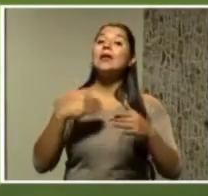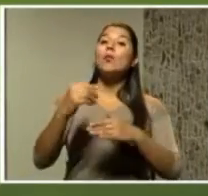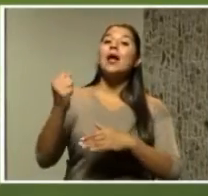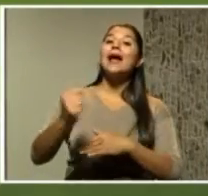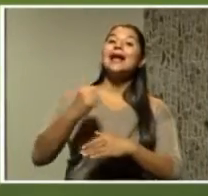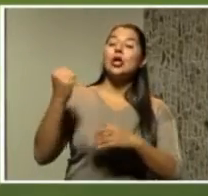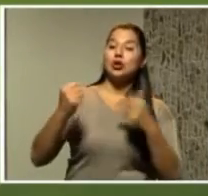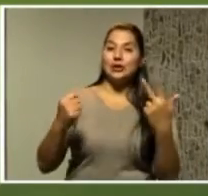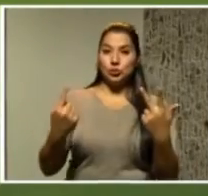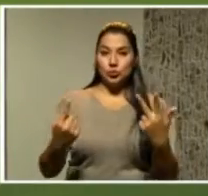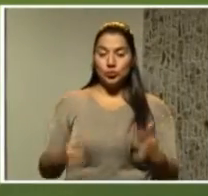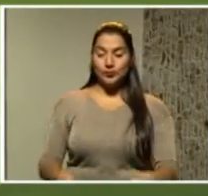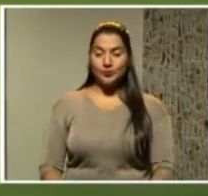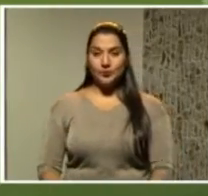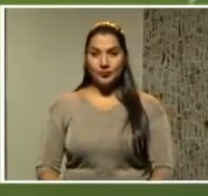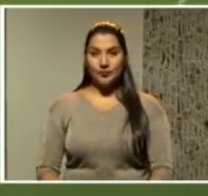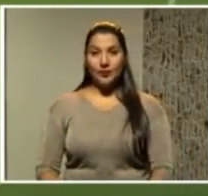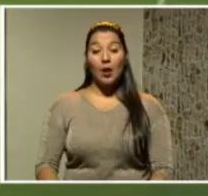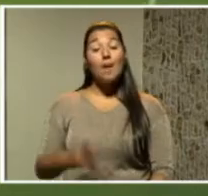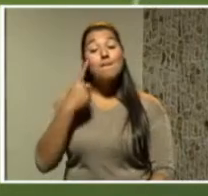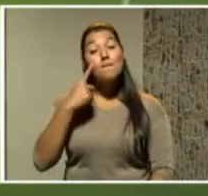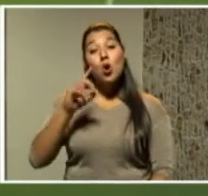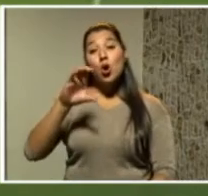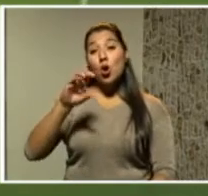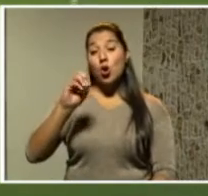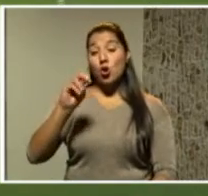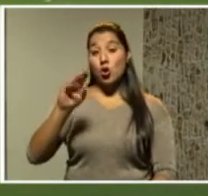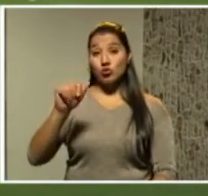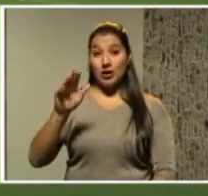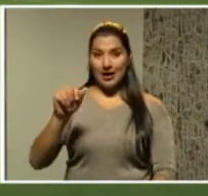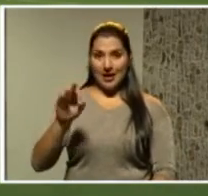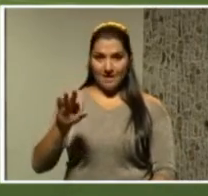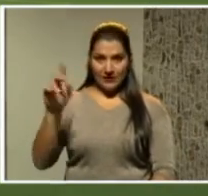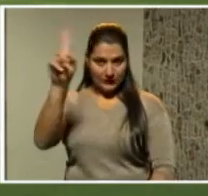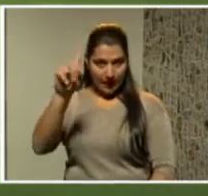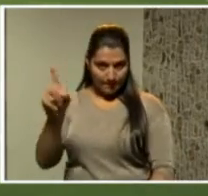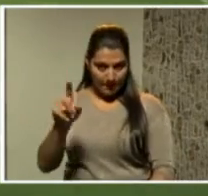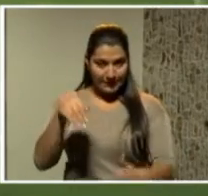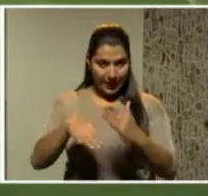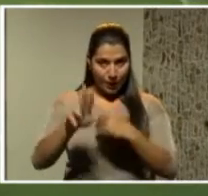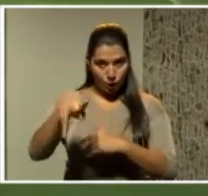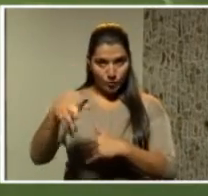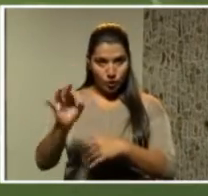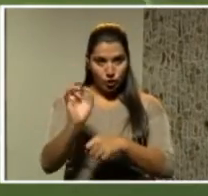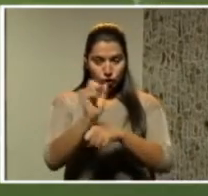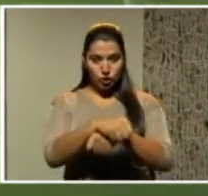3-1 en la vuelta. Por Liga CONCACAF, Saprissa hizo lo propio en 2019,